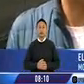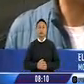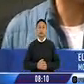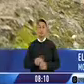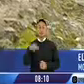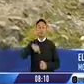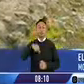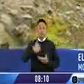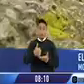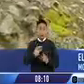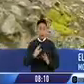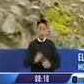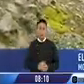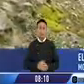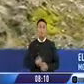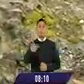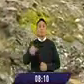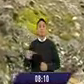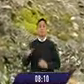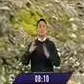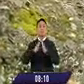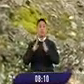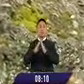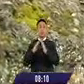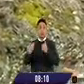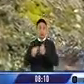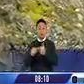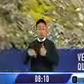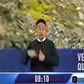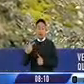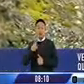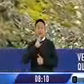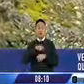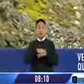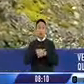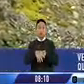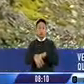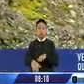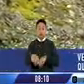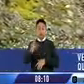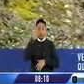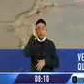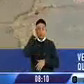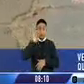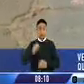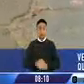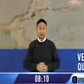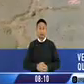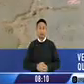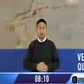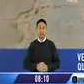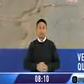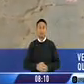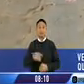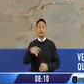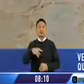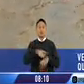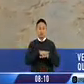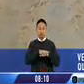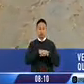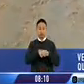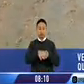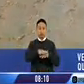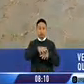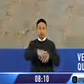no han vuelto. Los moradores de las viviendas aledañas a las dos fugas de agua son los más preocupados. El líquido se acumula en la vía y de a poco